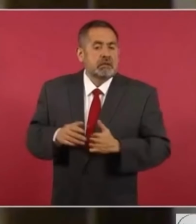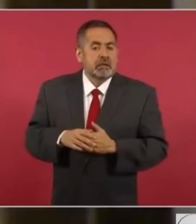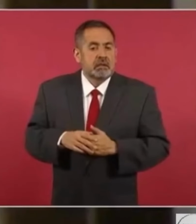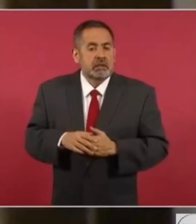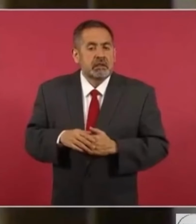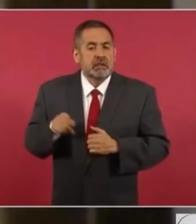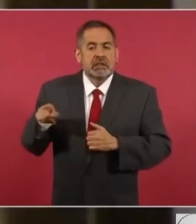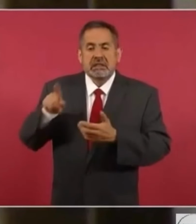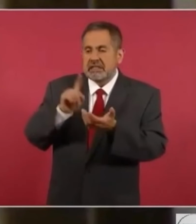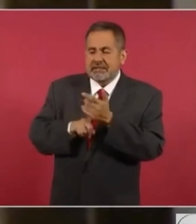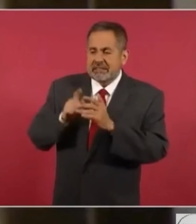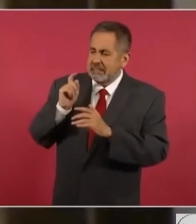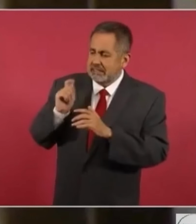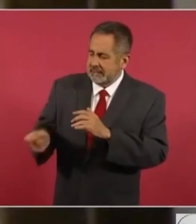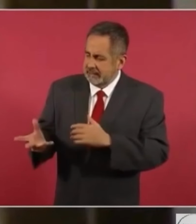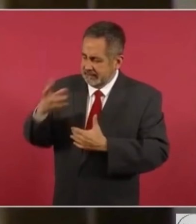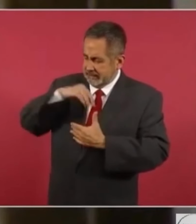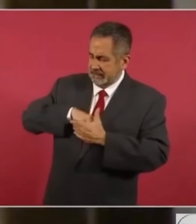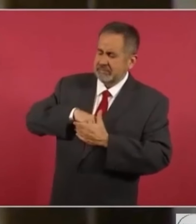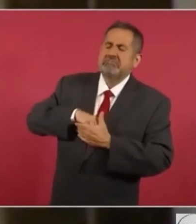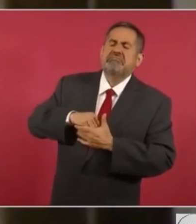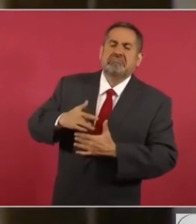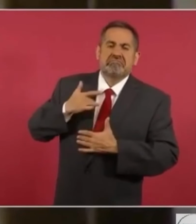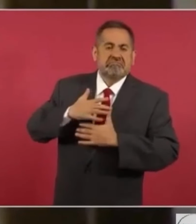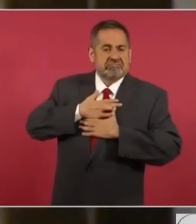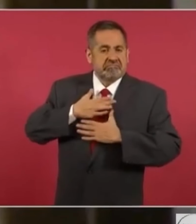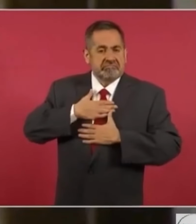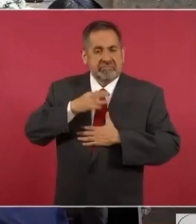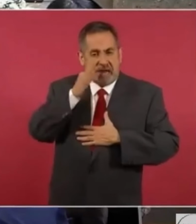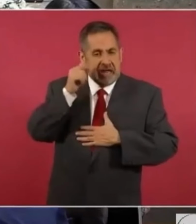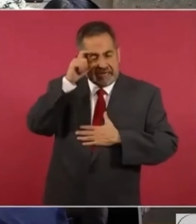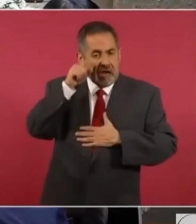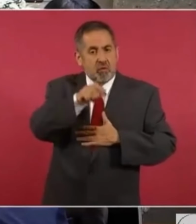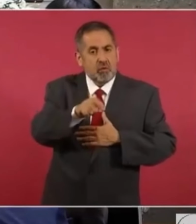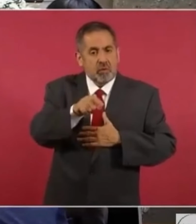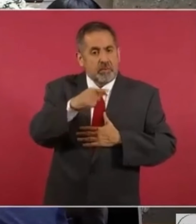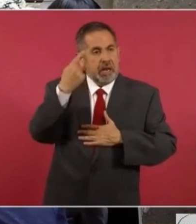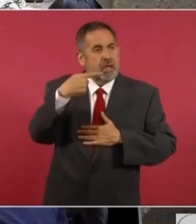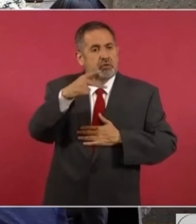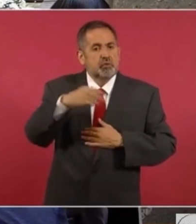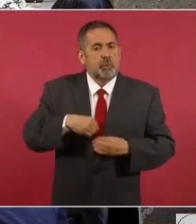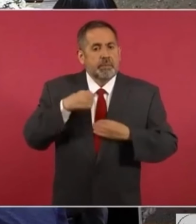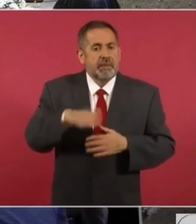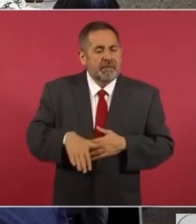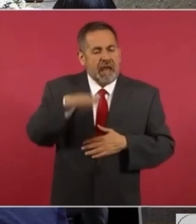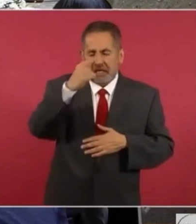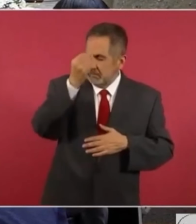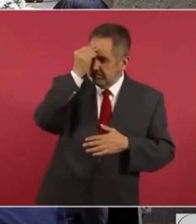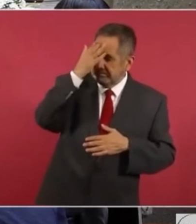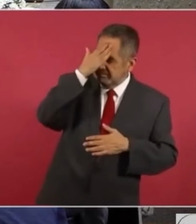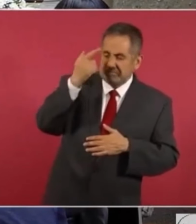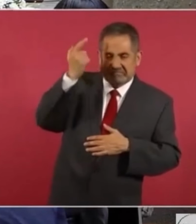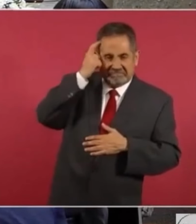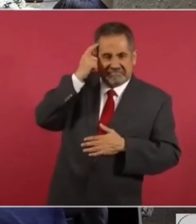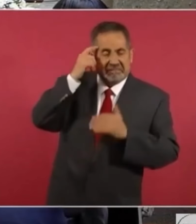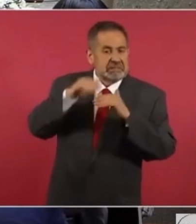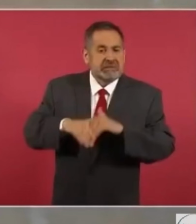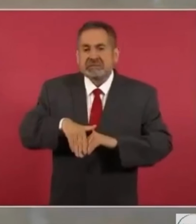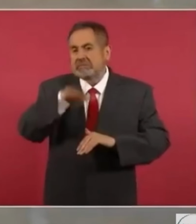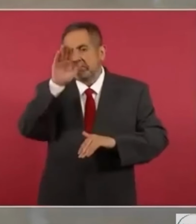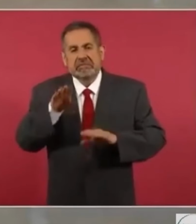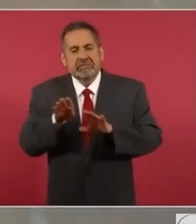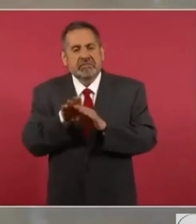el profundo significado y en las profundas consecuencias para su psique, para su pensamiento, que se